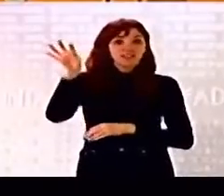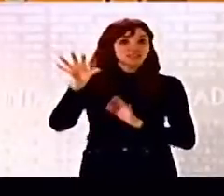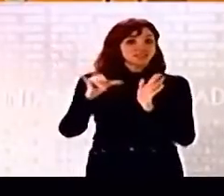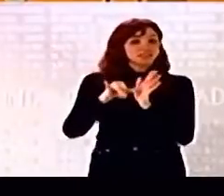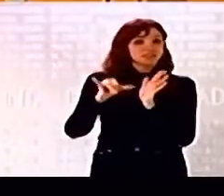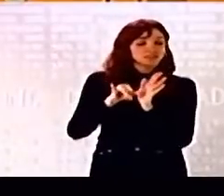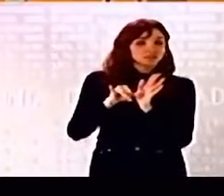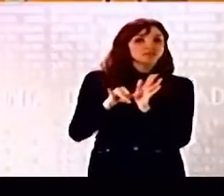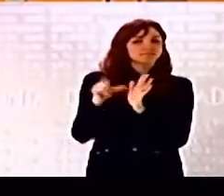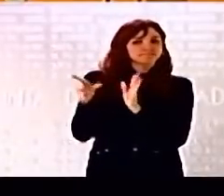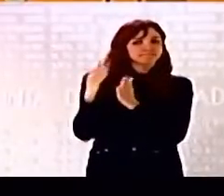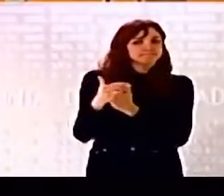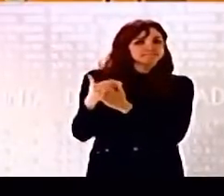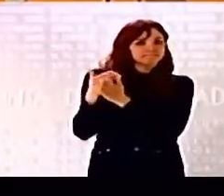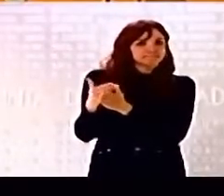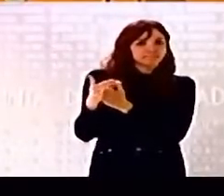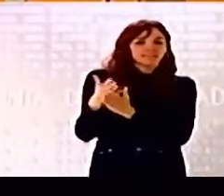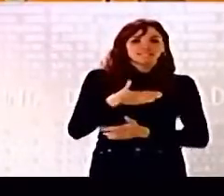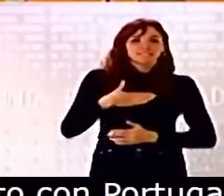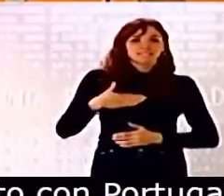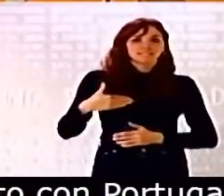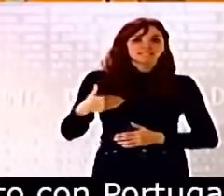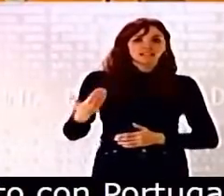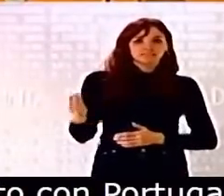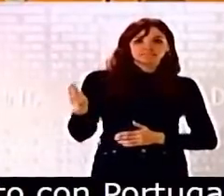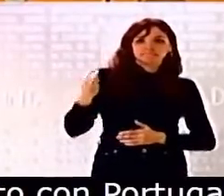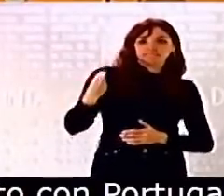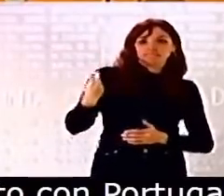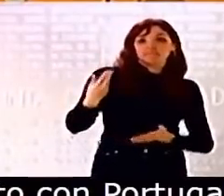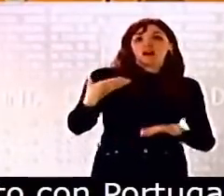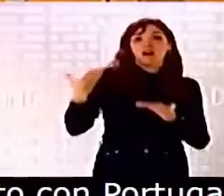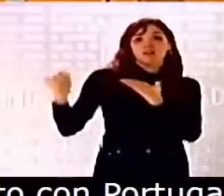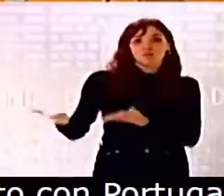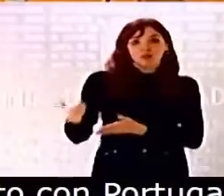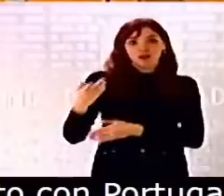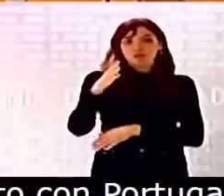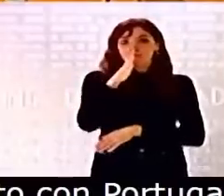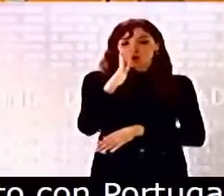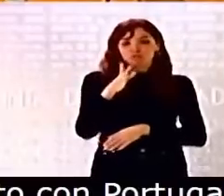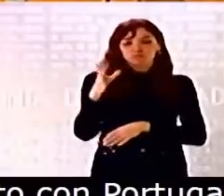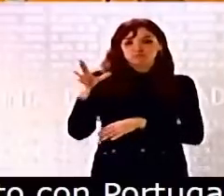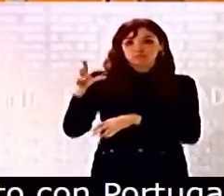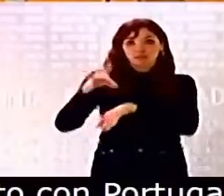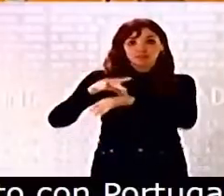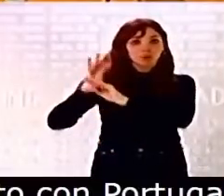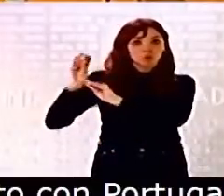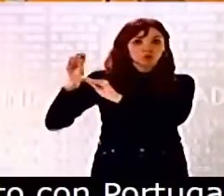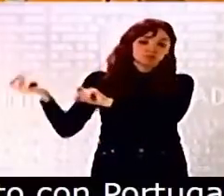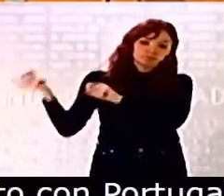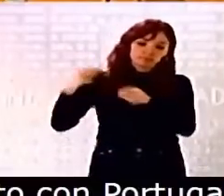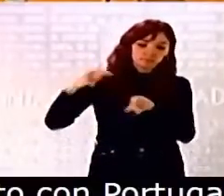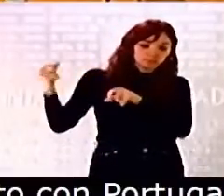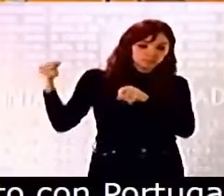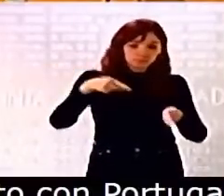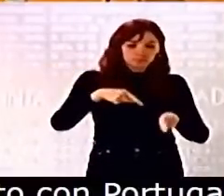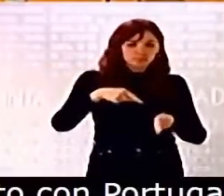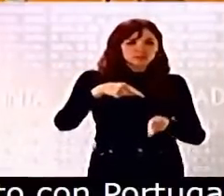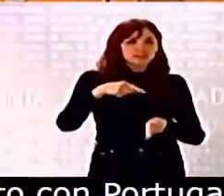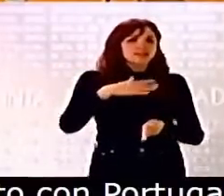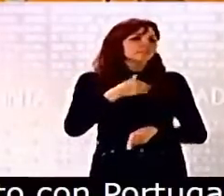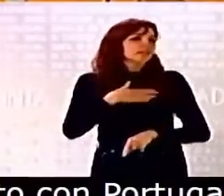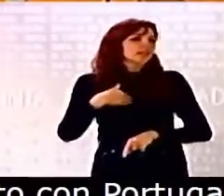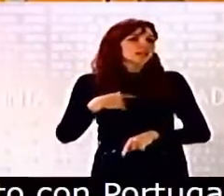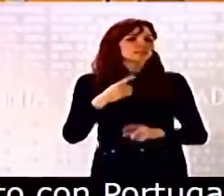estaba estudiando pedir ayuda a otros países para acoger enfermos con coronavirus, y quería saber si ha habido algún